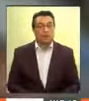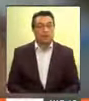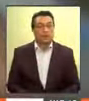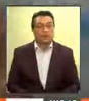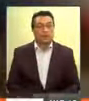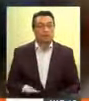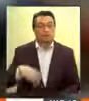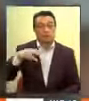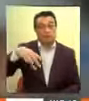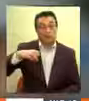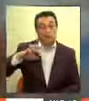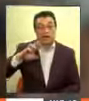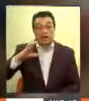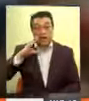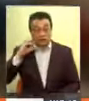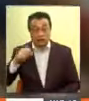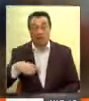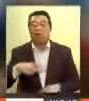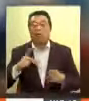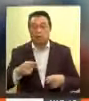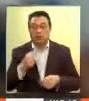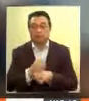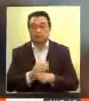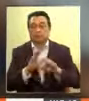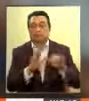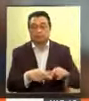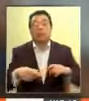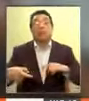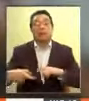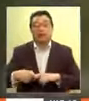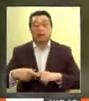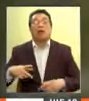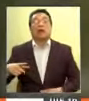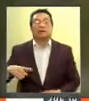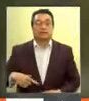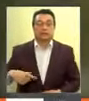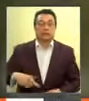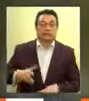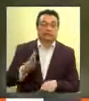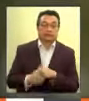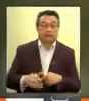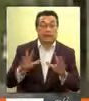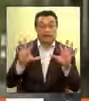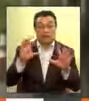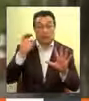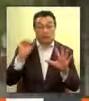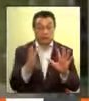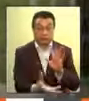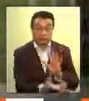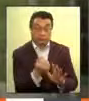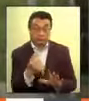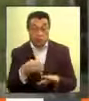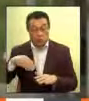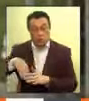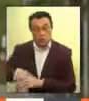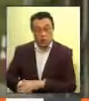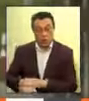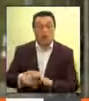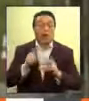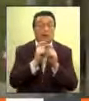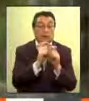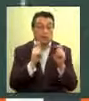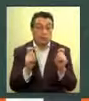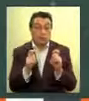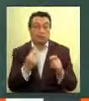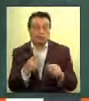Marcia dejó de trabajar para cuidar a Emiliano y su marido está cesante. Guardaron el 10% de la AFP y hacen campañas para